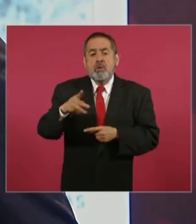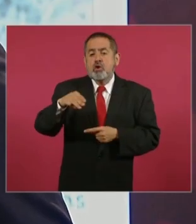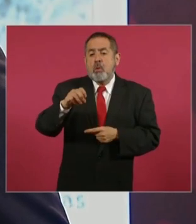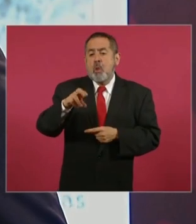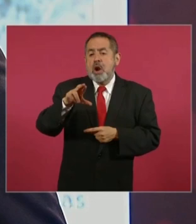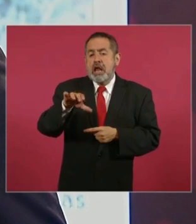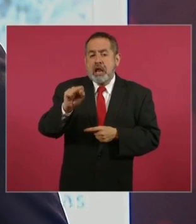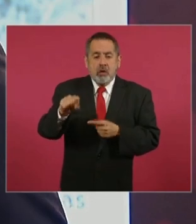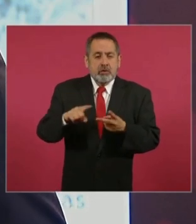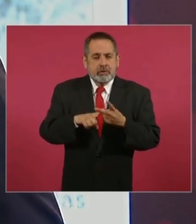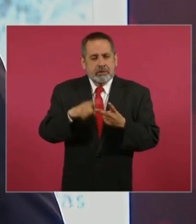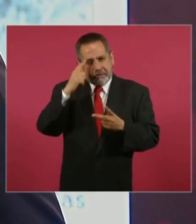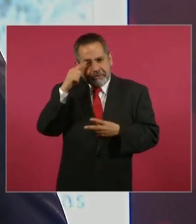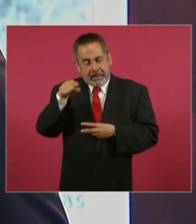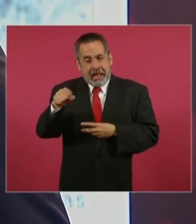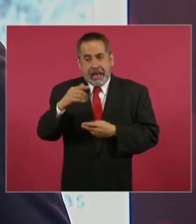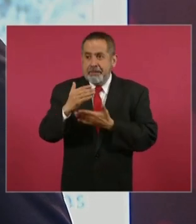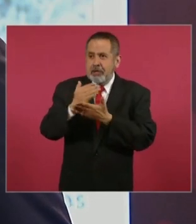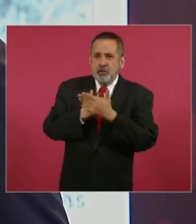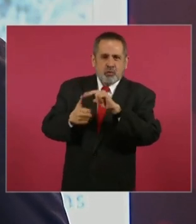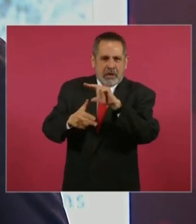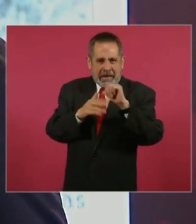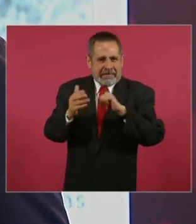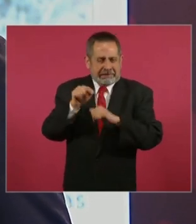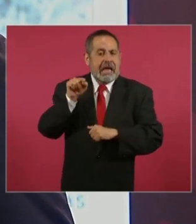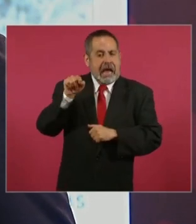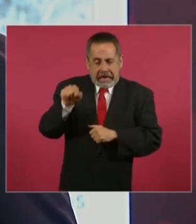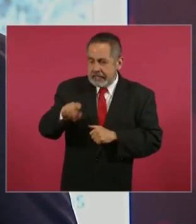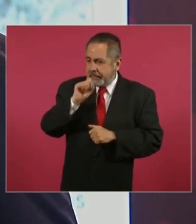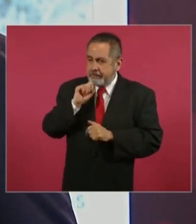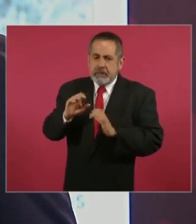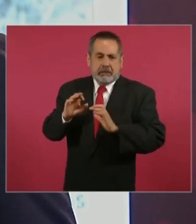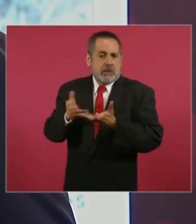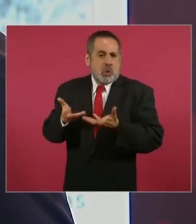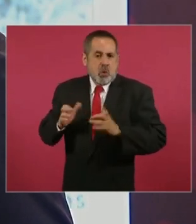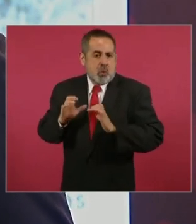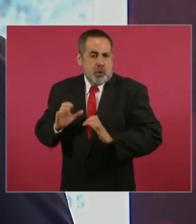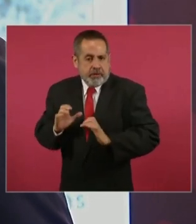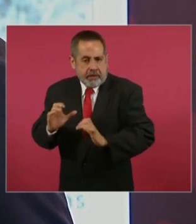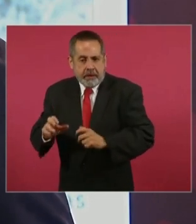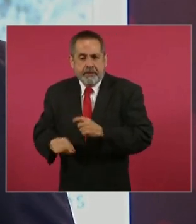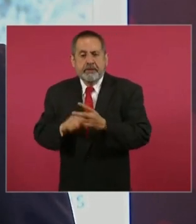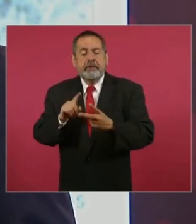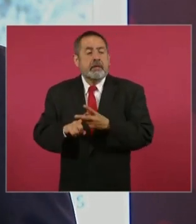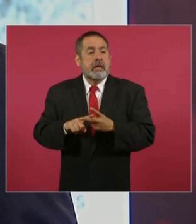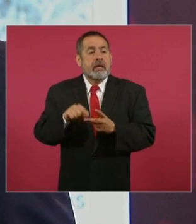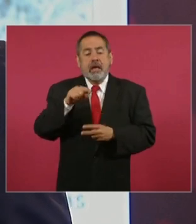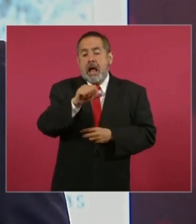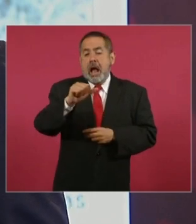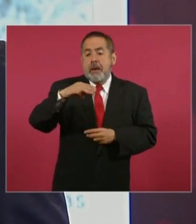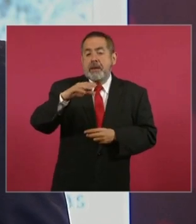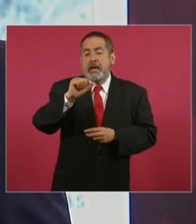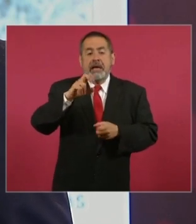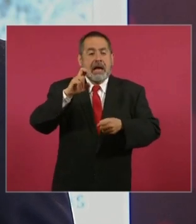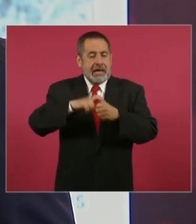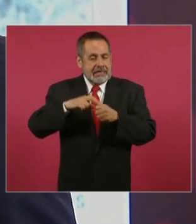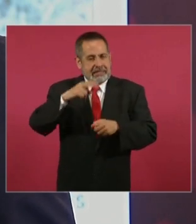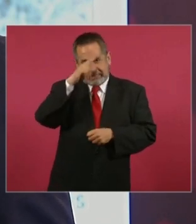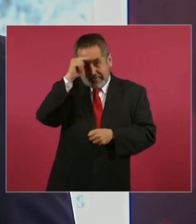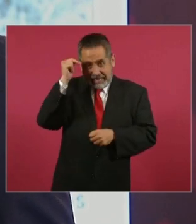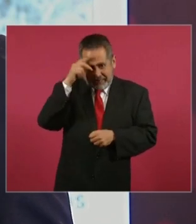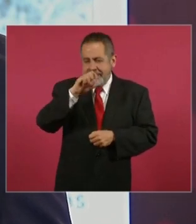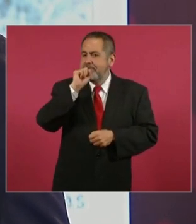lo que le llamaban la milla de oro para prevenir huracanes, también se están protegiendo. La Sierra de Vallejo Ameca, en el estado de